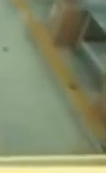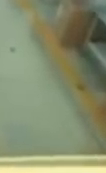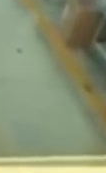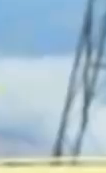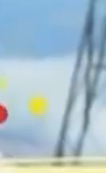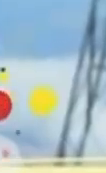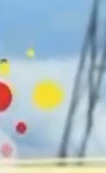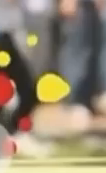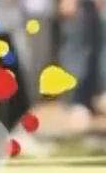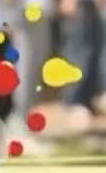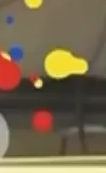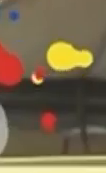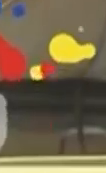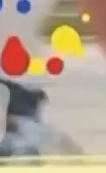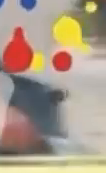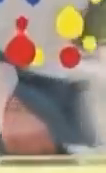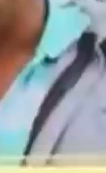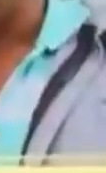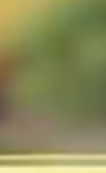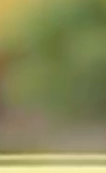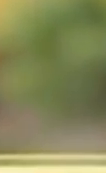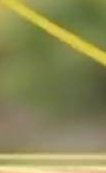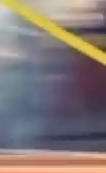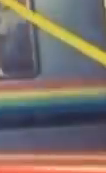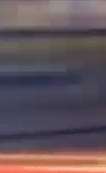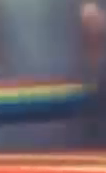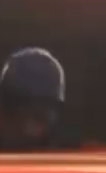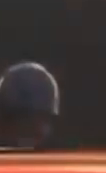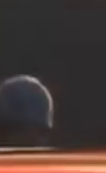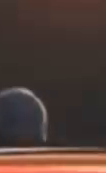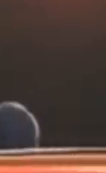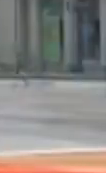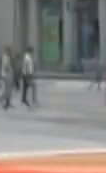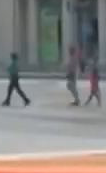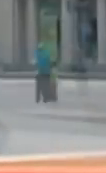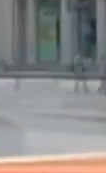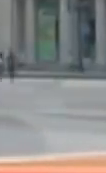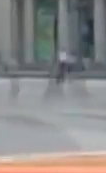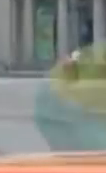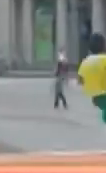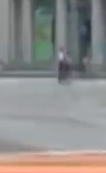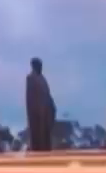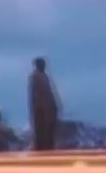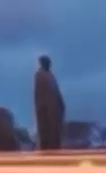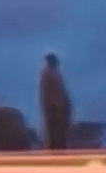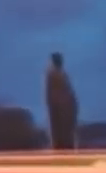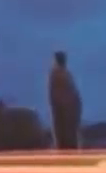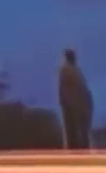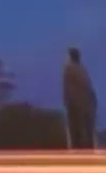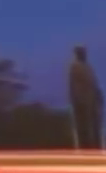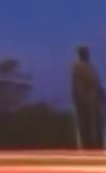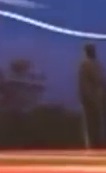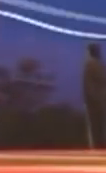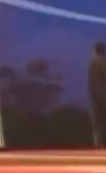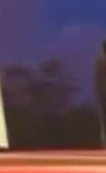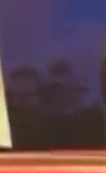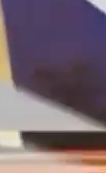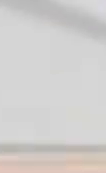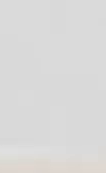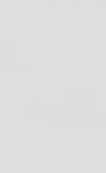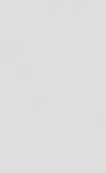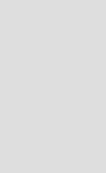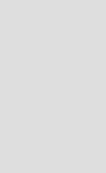Bienvenidos y bienvenidas. A continuación, una transmisión conjunta de radio y televisión por su derecho a